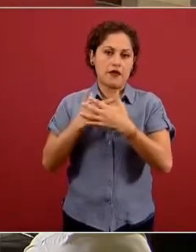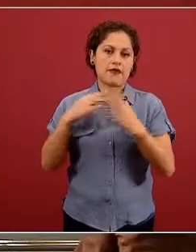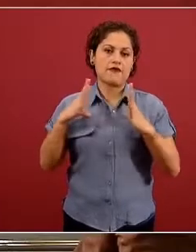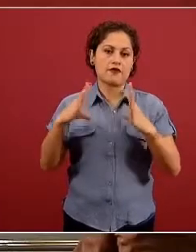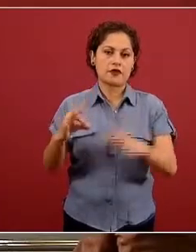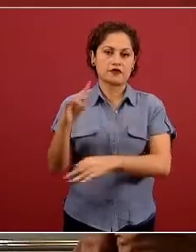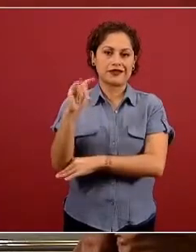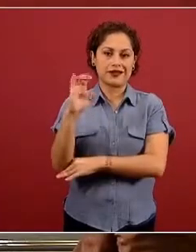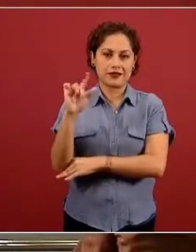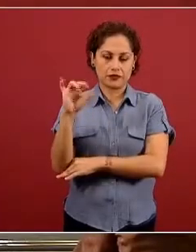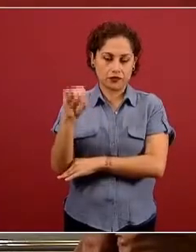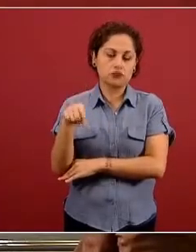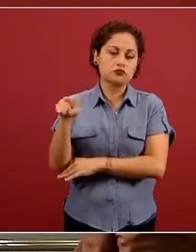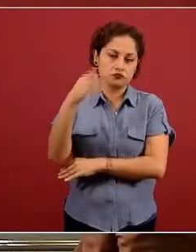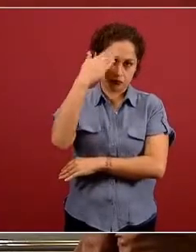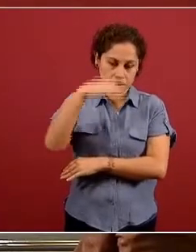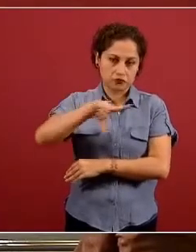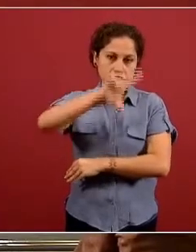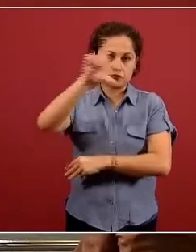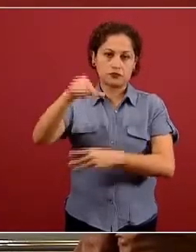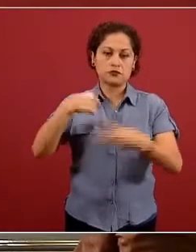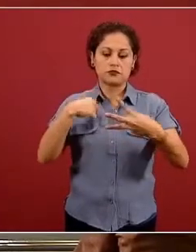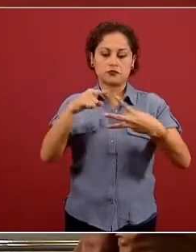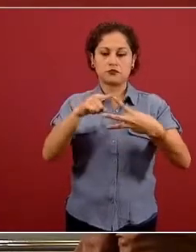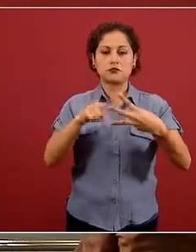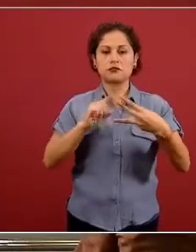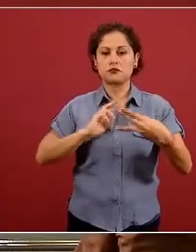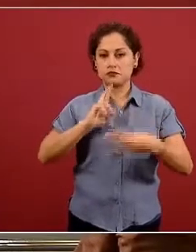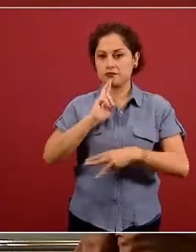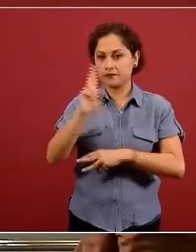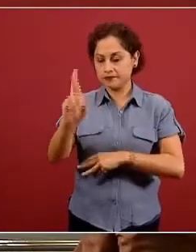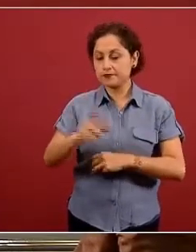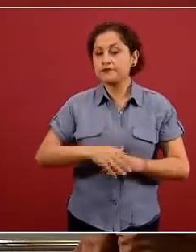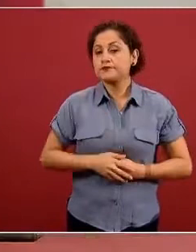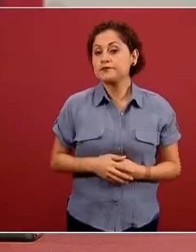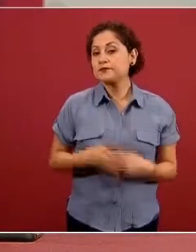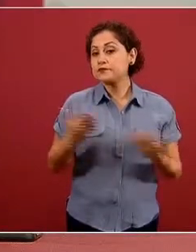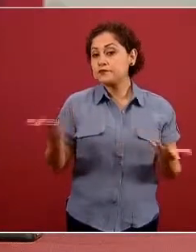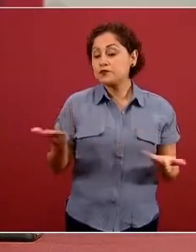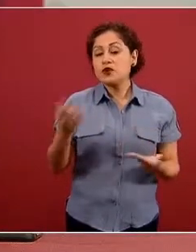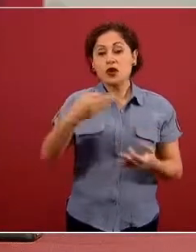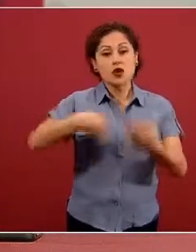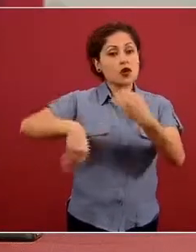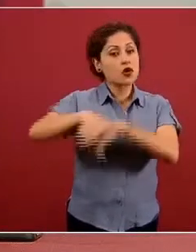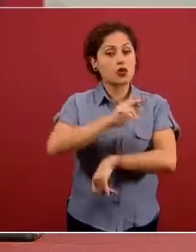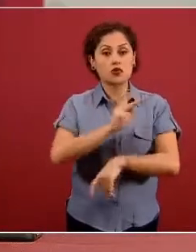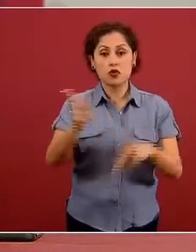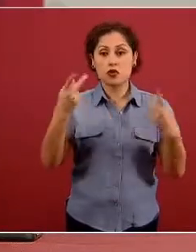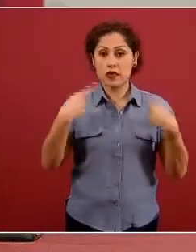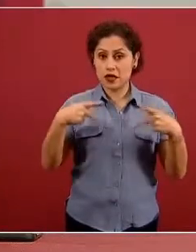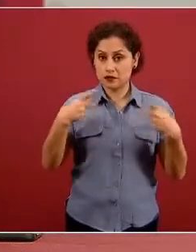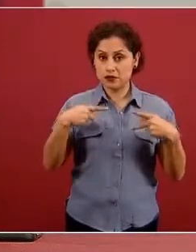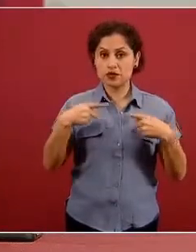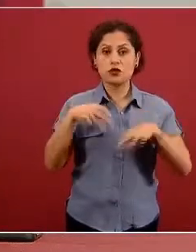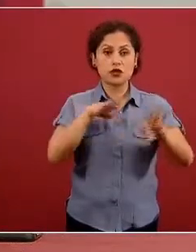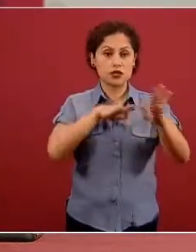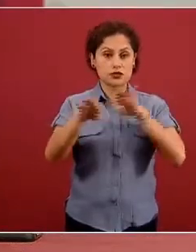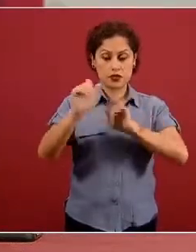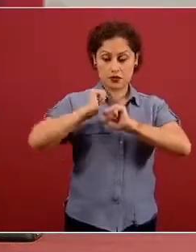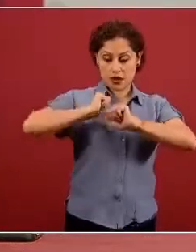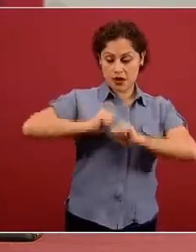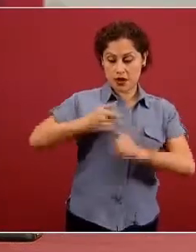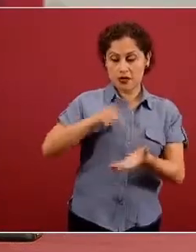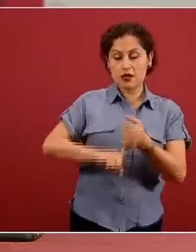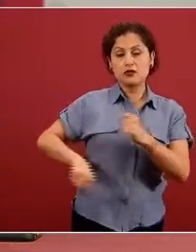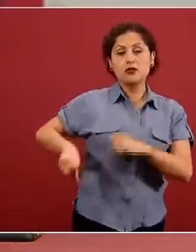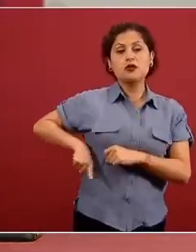Todas las autoridades sanitarias tenemos el mismo propósito. Quienes trabajamos para una autoridad sanitaria, en nuestro caso es la Secretaría de Salud, quienes son